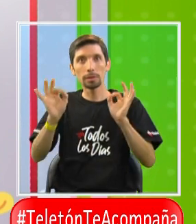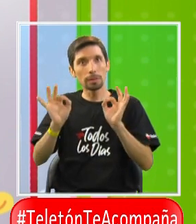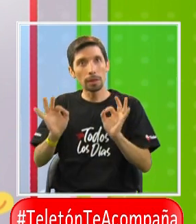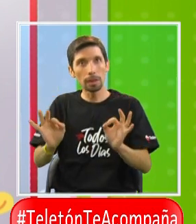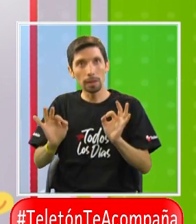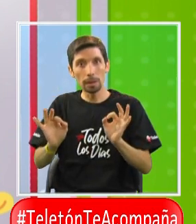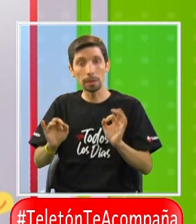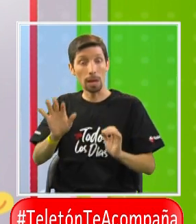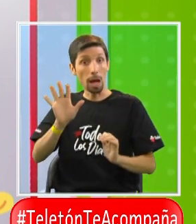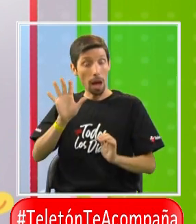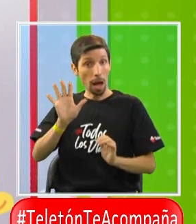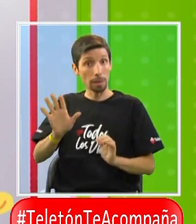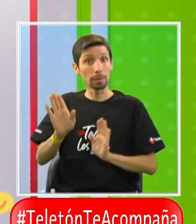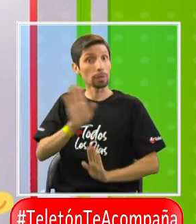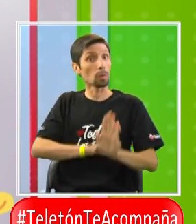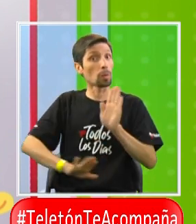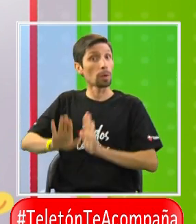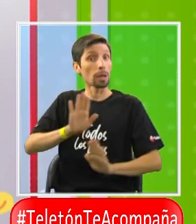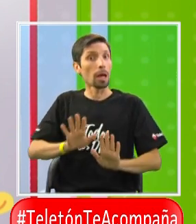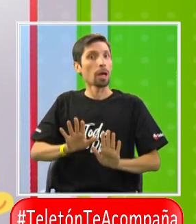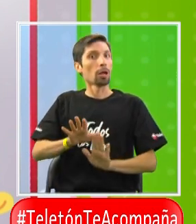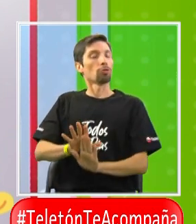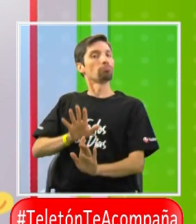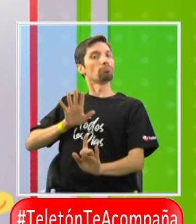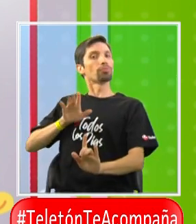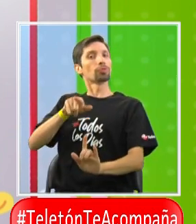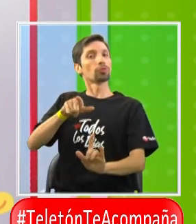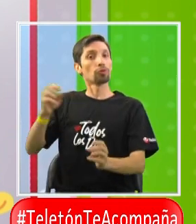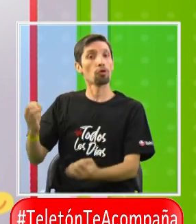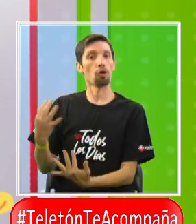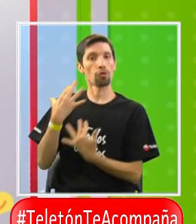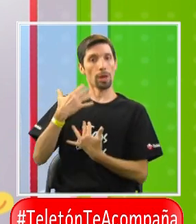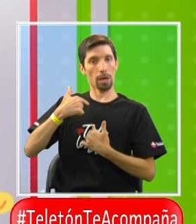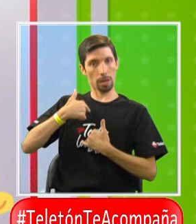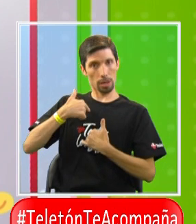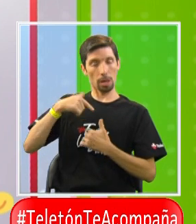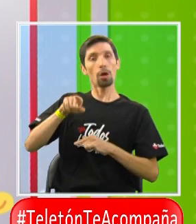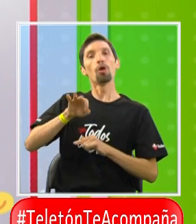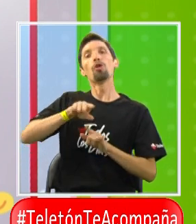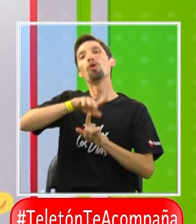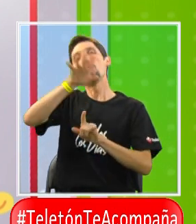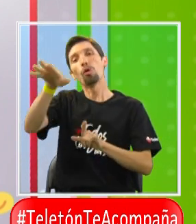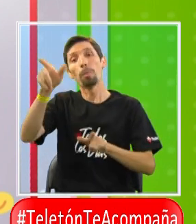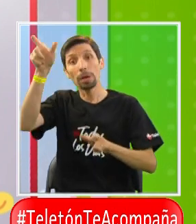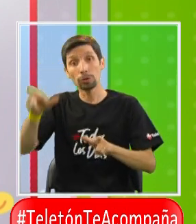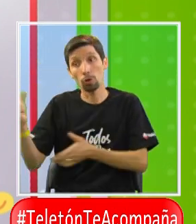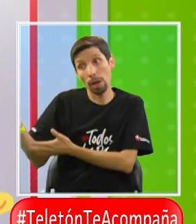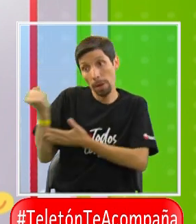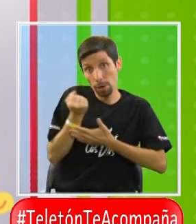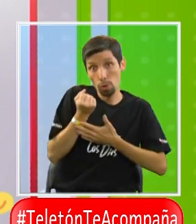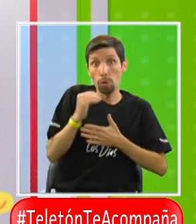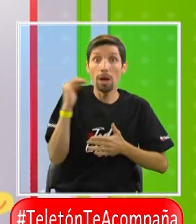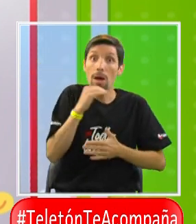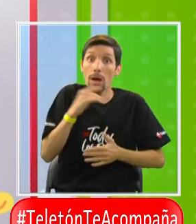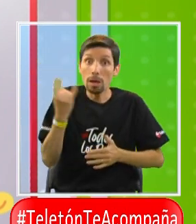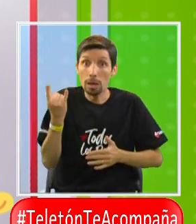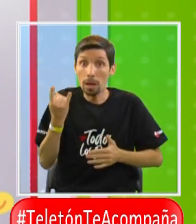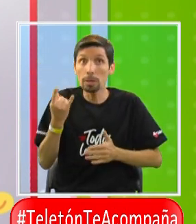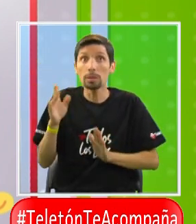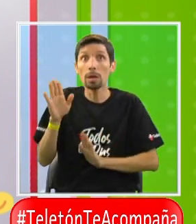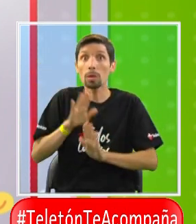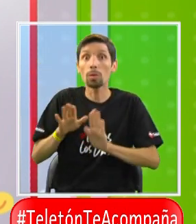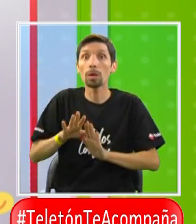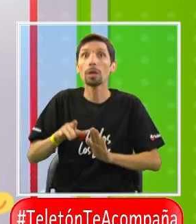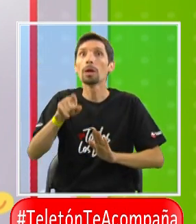Excelente. Así evitas contagiarte a ti o a quien te pueda ayudar en caso de salir por emergencia. O mejor aún, quédate